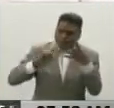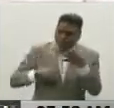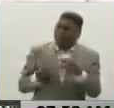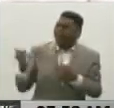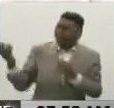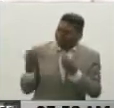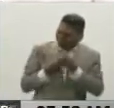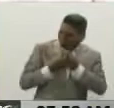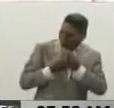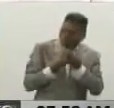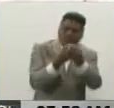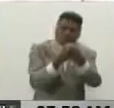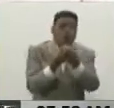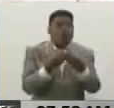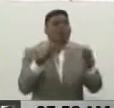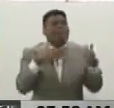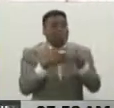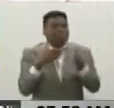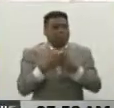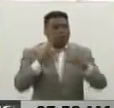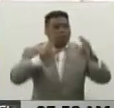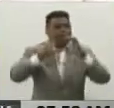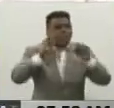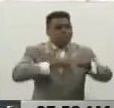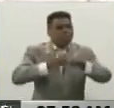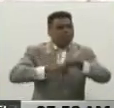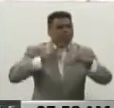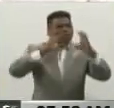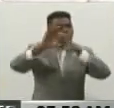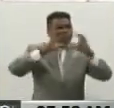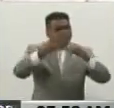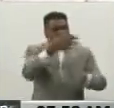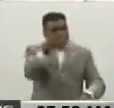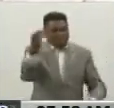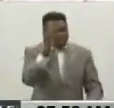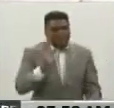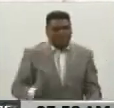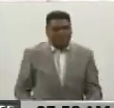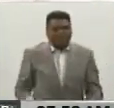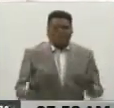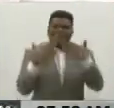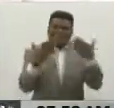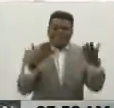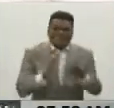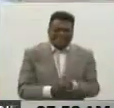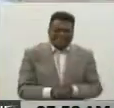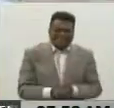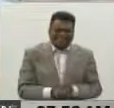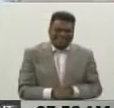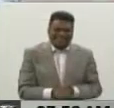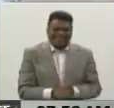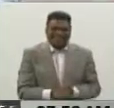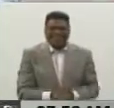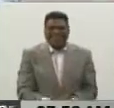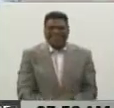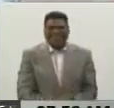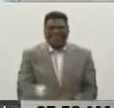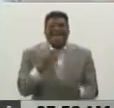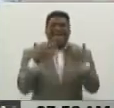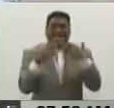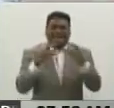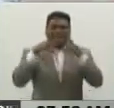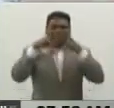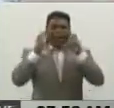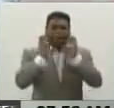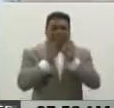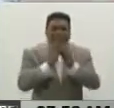que yo creo que llegó el momento precisamente de la consolidación. Muchísimas gracias, Camilo. Y aparte, aquello que mientras se formaliza todo este tema